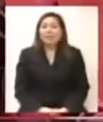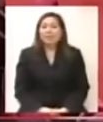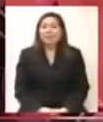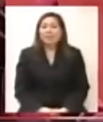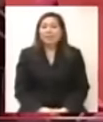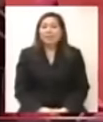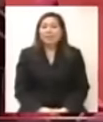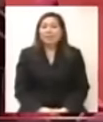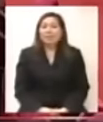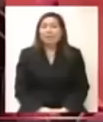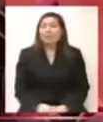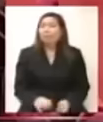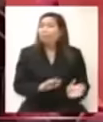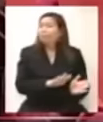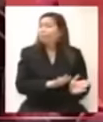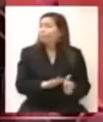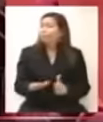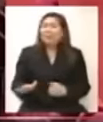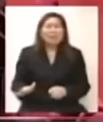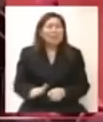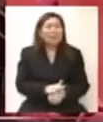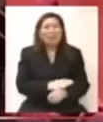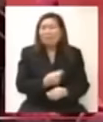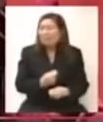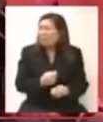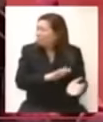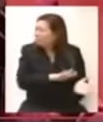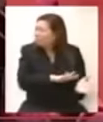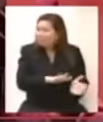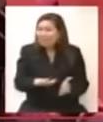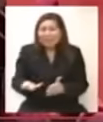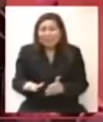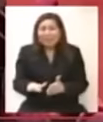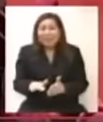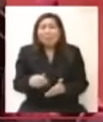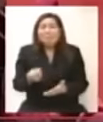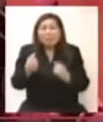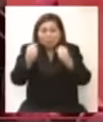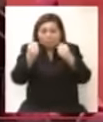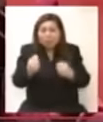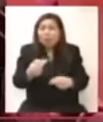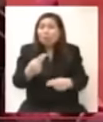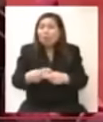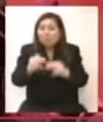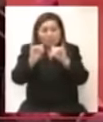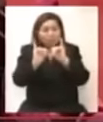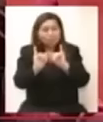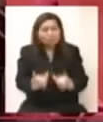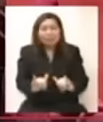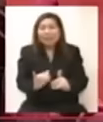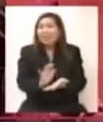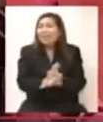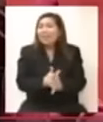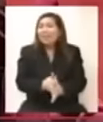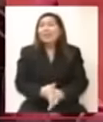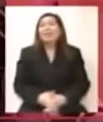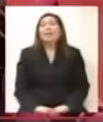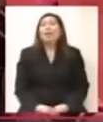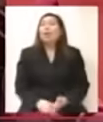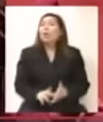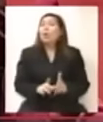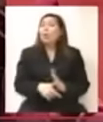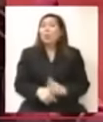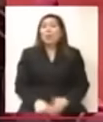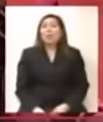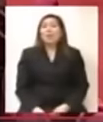por ejemplo abolió las patentes farmacéuticos solamente hablando de las patentes farmacéuticas y